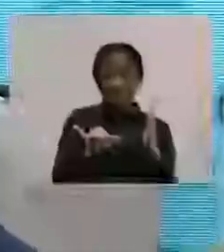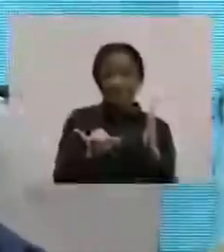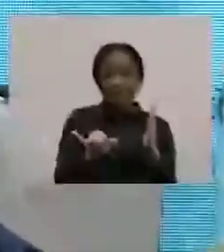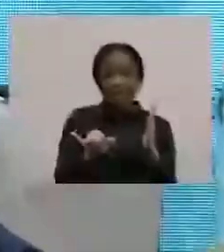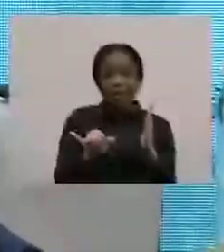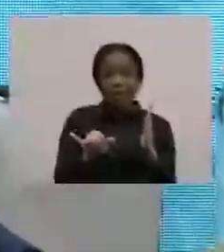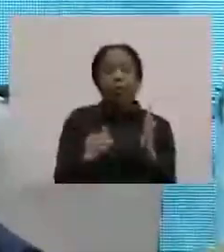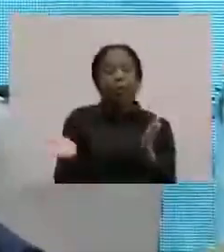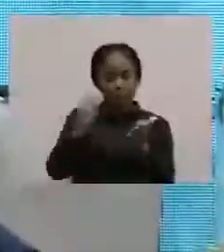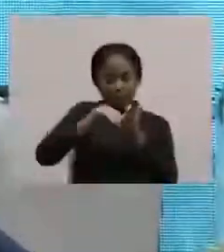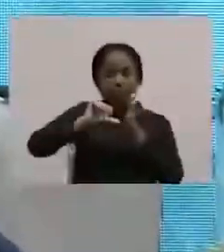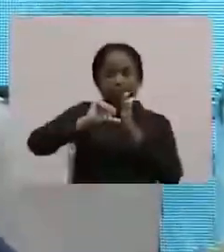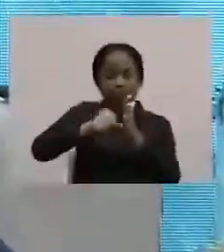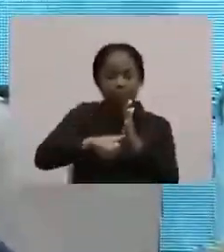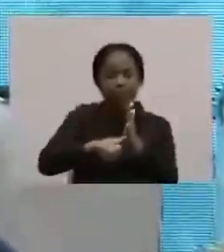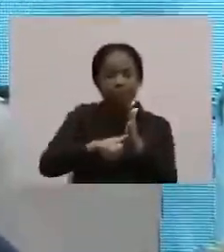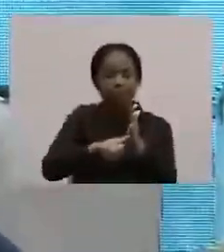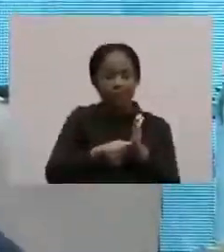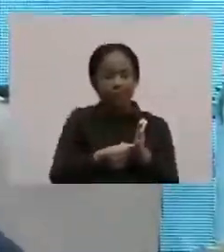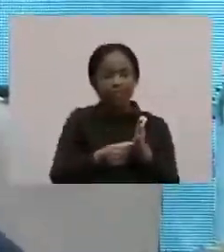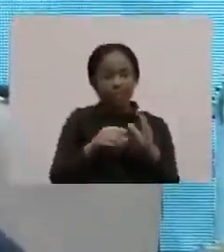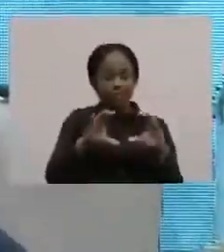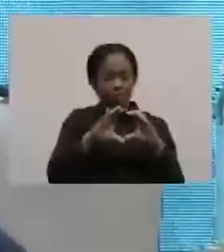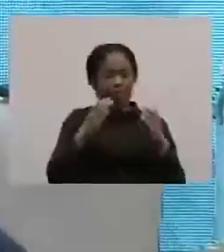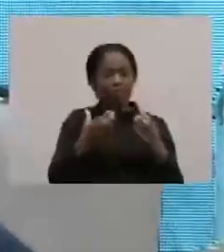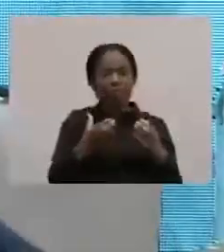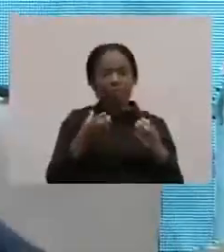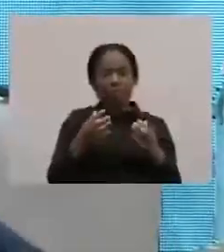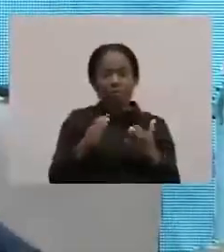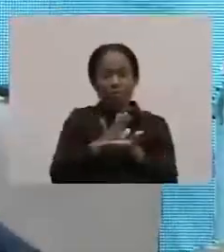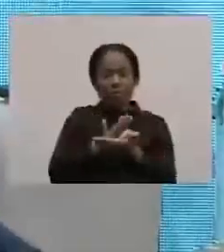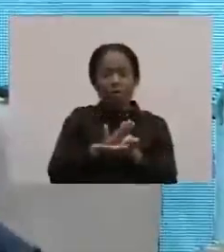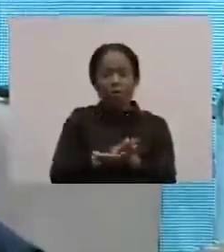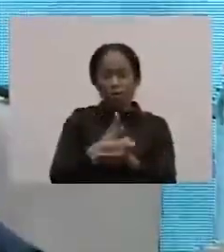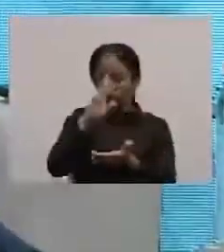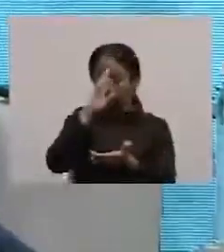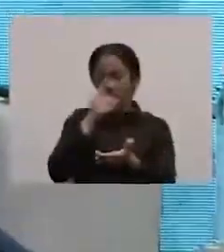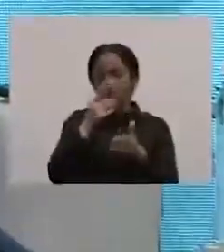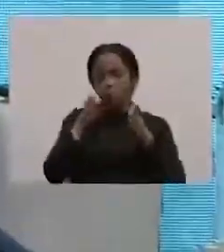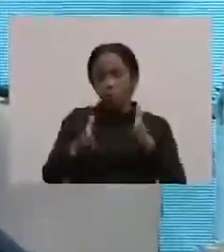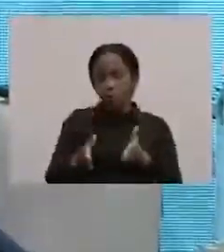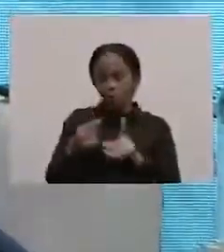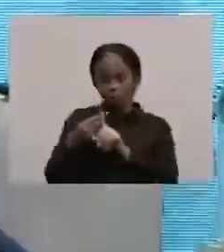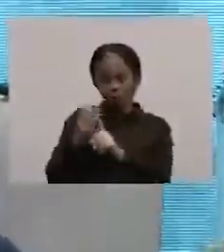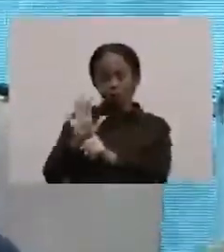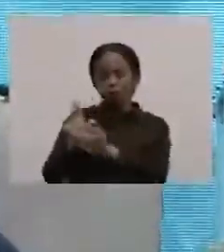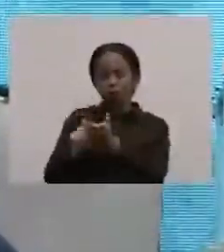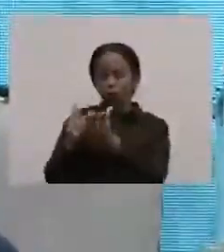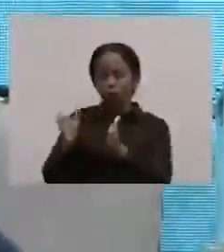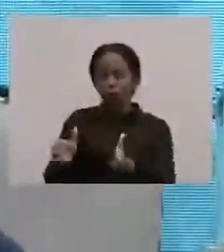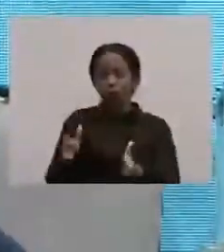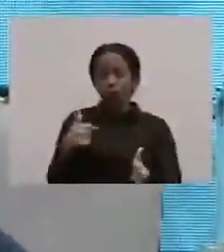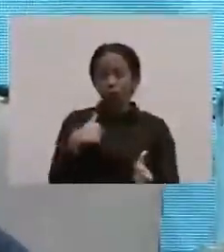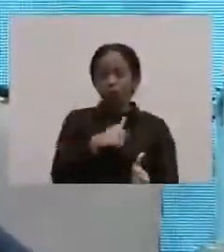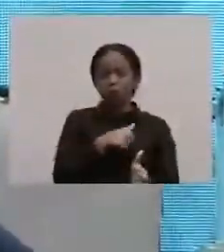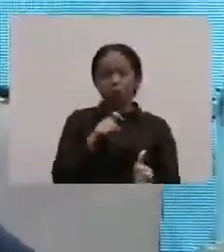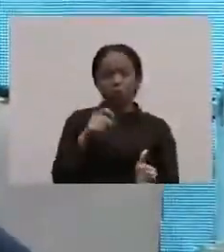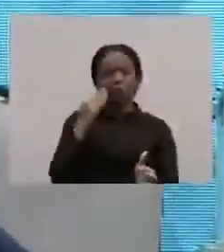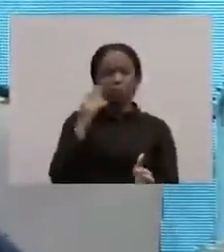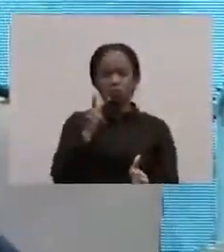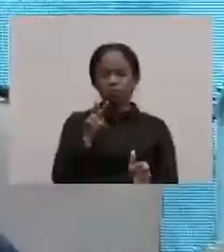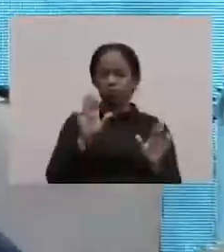Por eso, y vuelvo otra vez con mi queridísimo Colegio Dominicano de Periodistas, hay que saber distinguir quién hace periodismo y quién no.